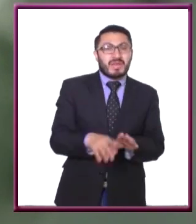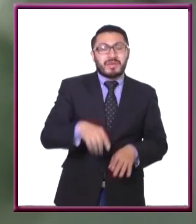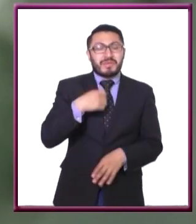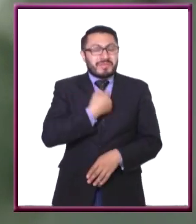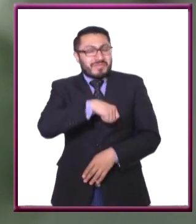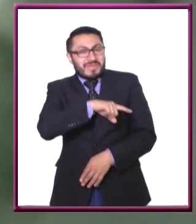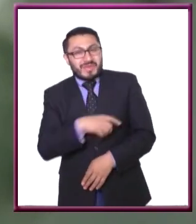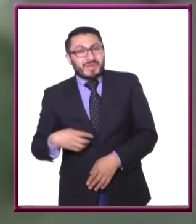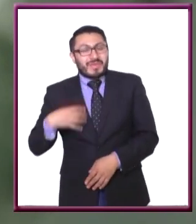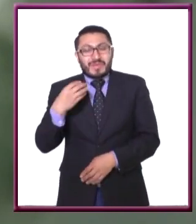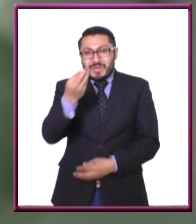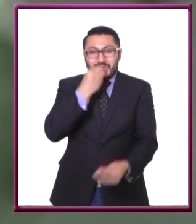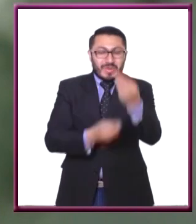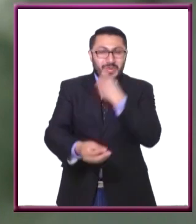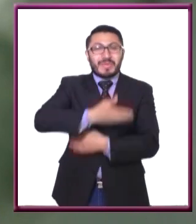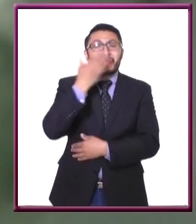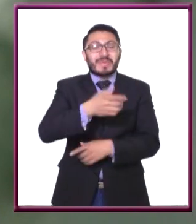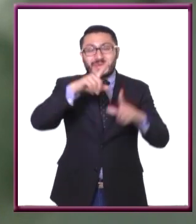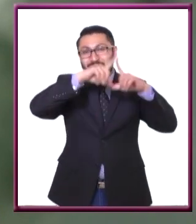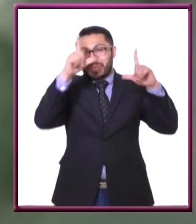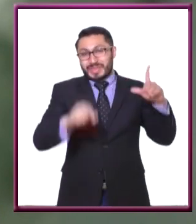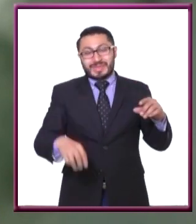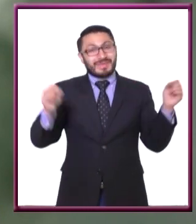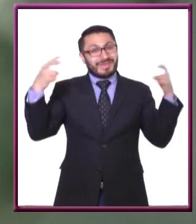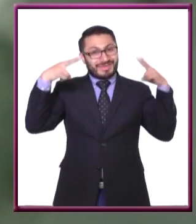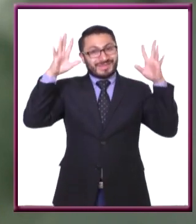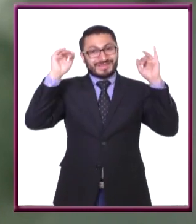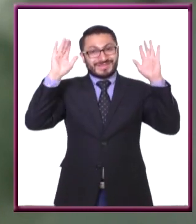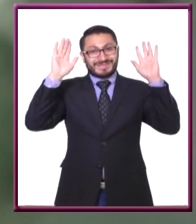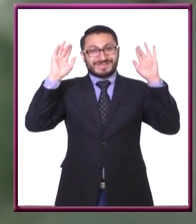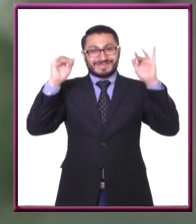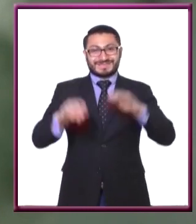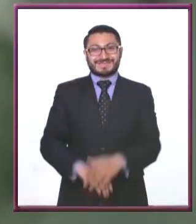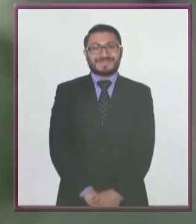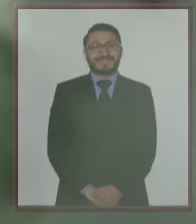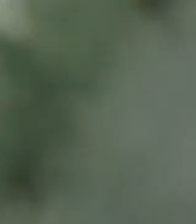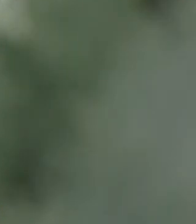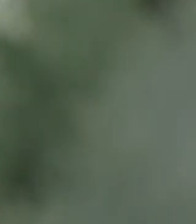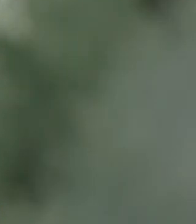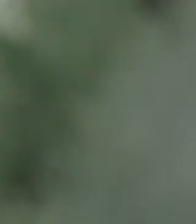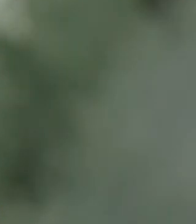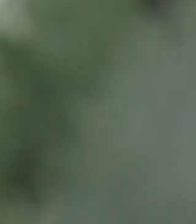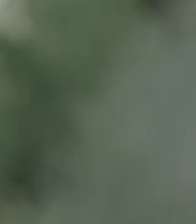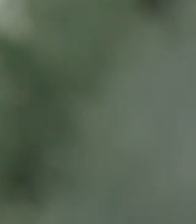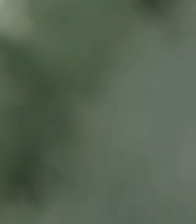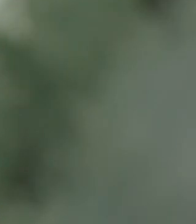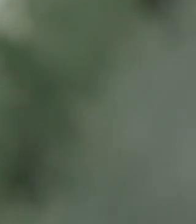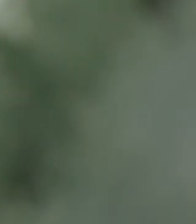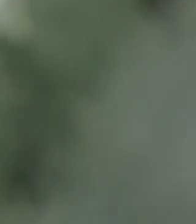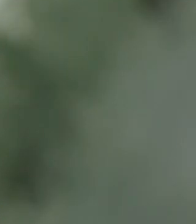como a una saludable comida tradicional mexicana. Allá nos vemos. Adiós.